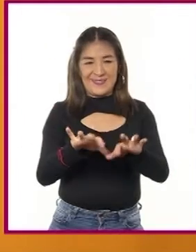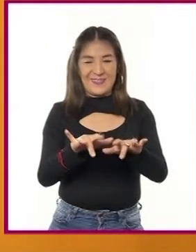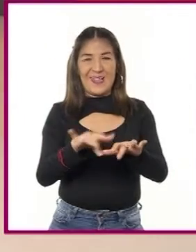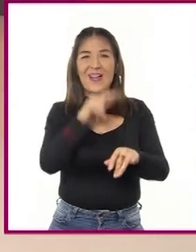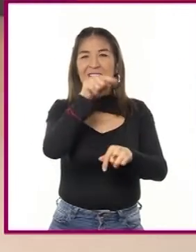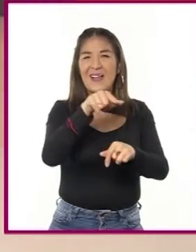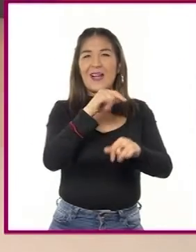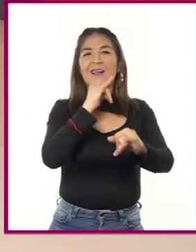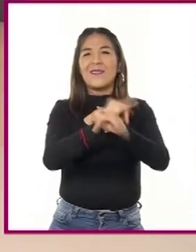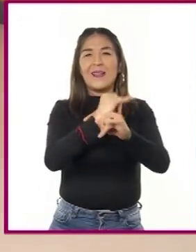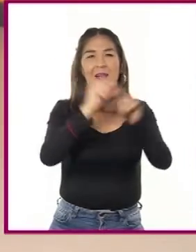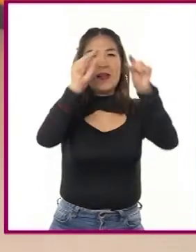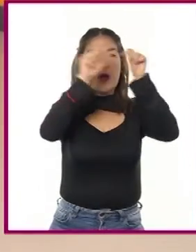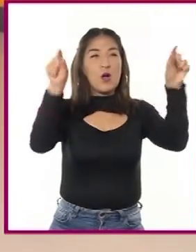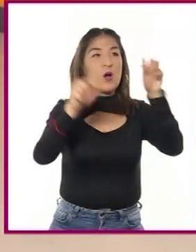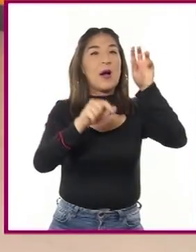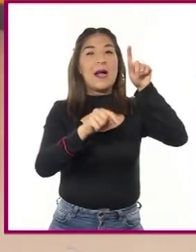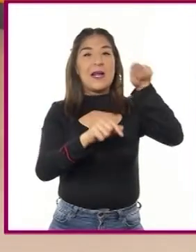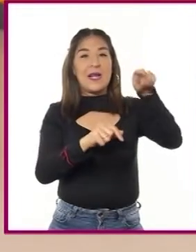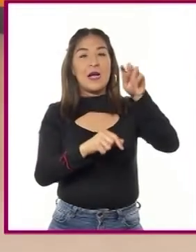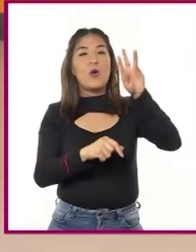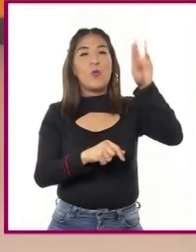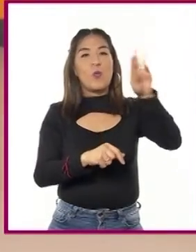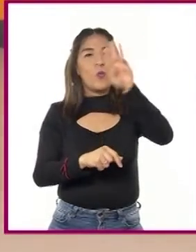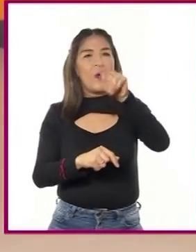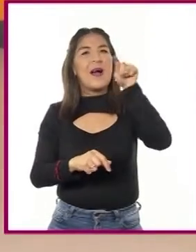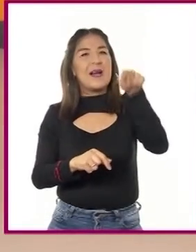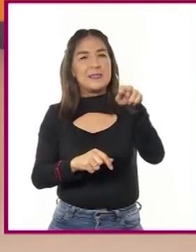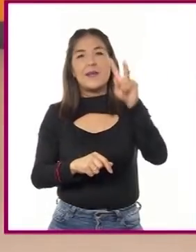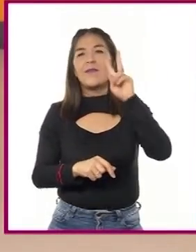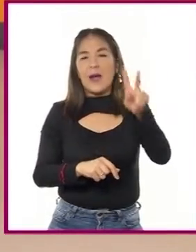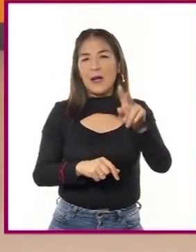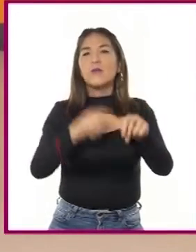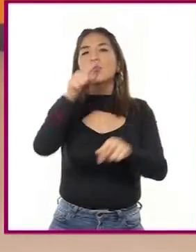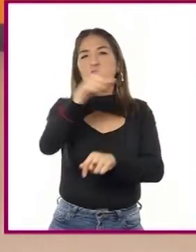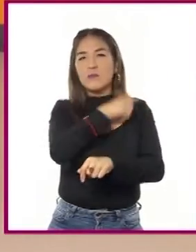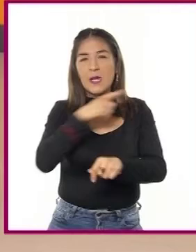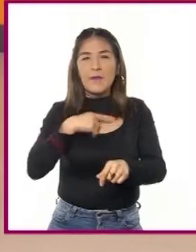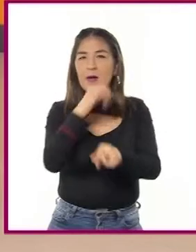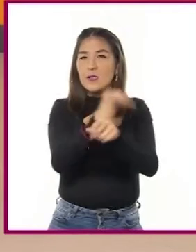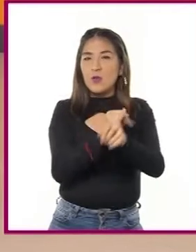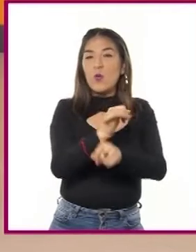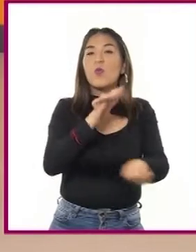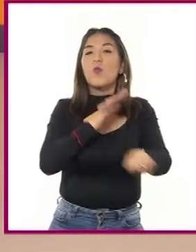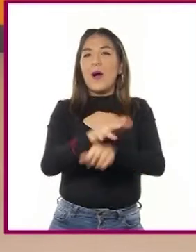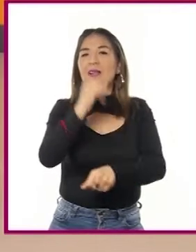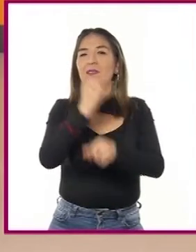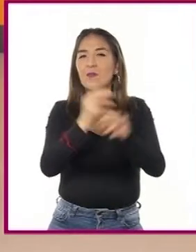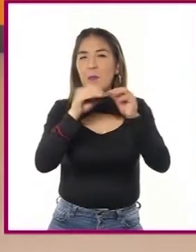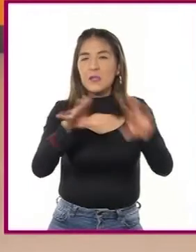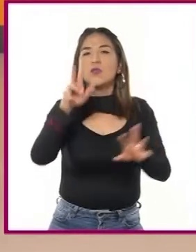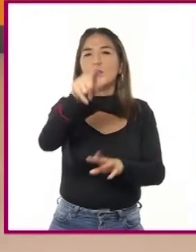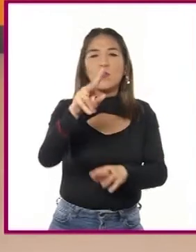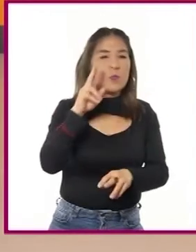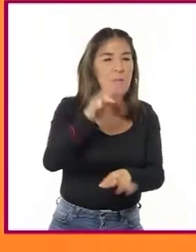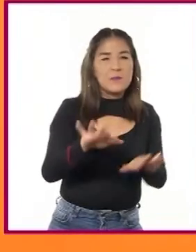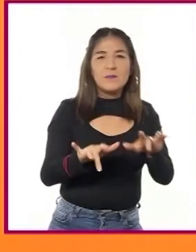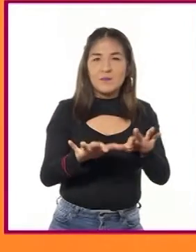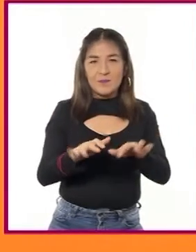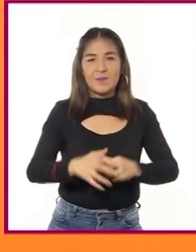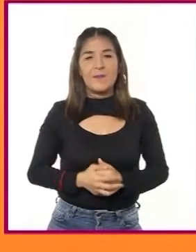navegador. Es muy útil que de ahora en adelante verifiquen qué tipo de web están visitando.